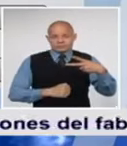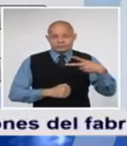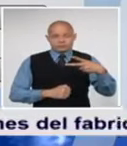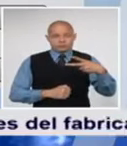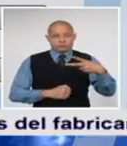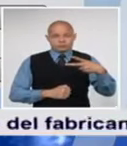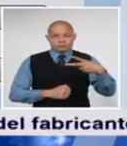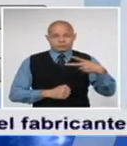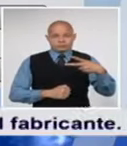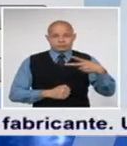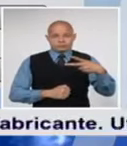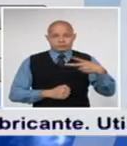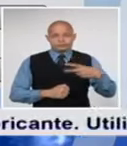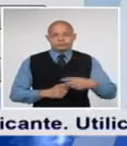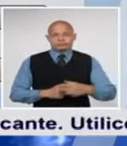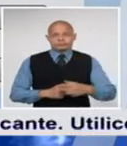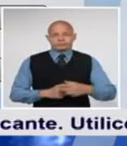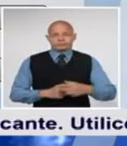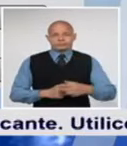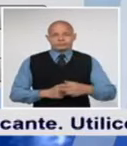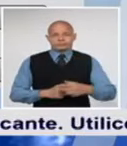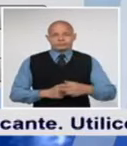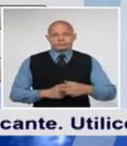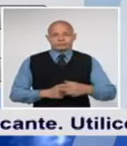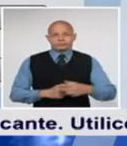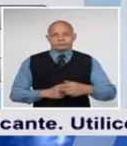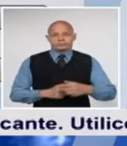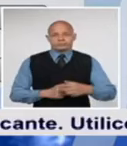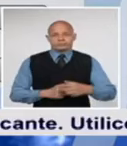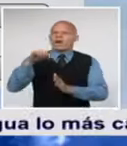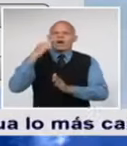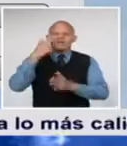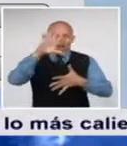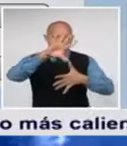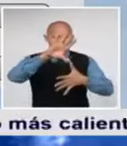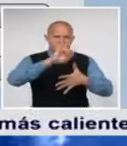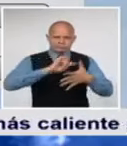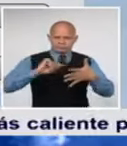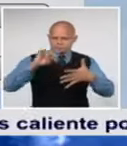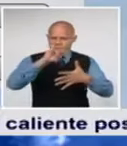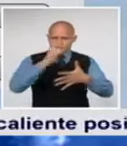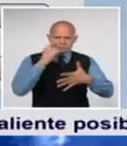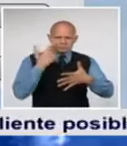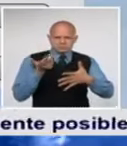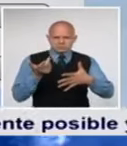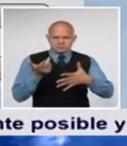18.926.541. Las Américas, la región de las Américas, que aporta el